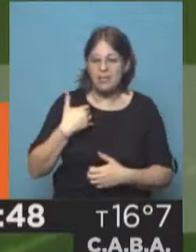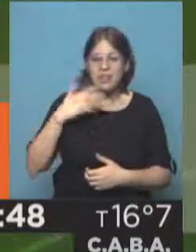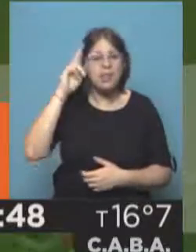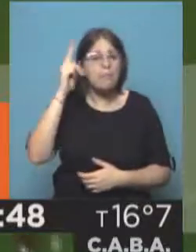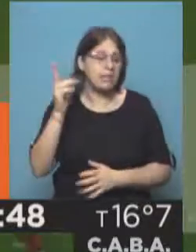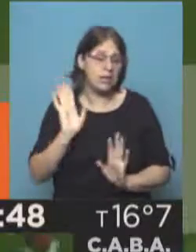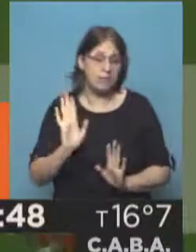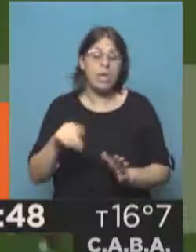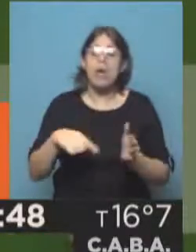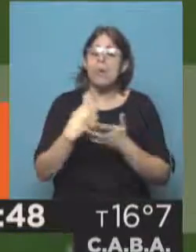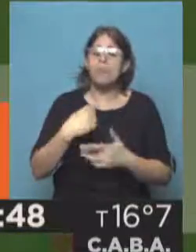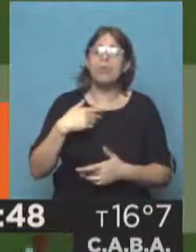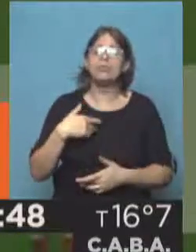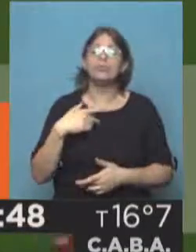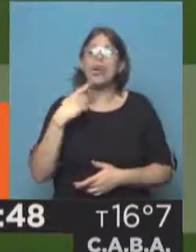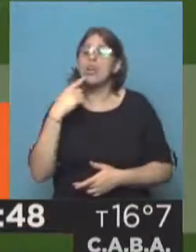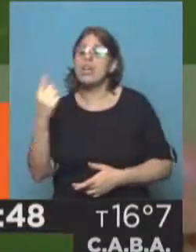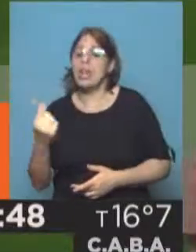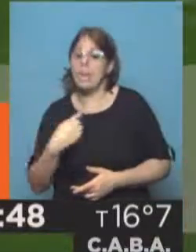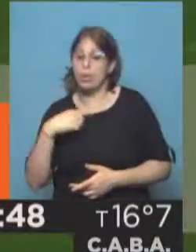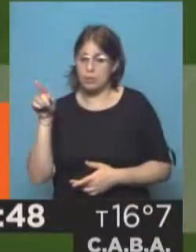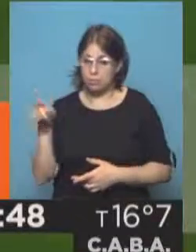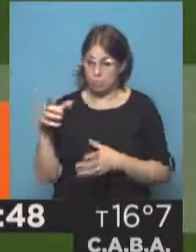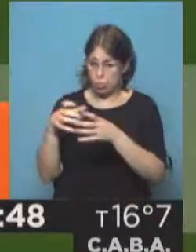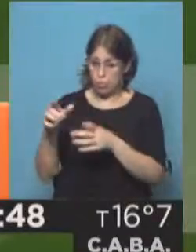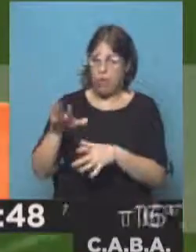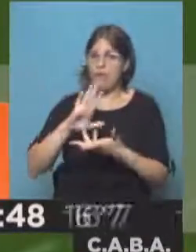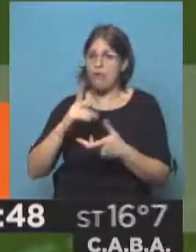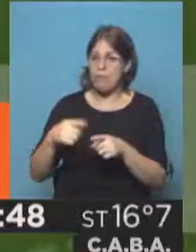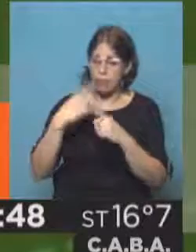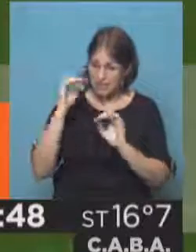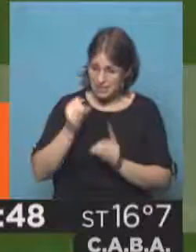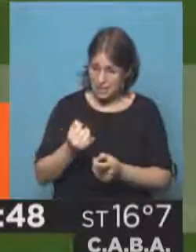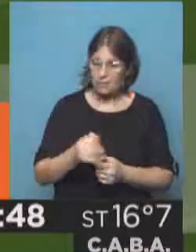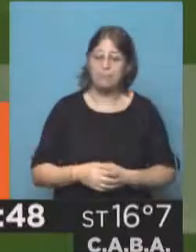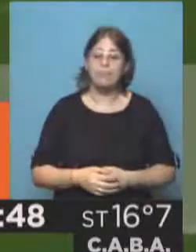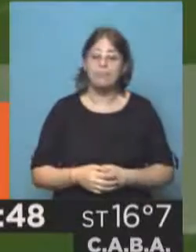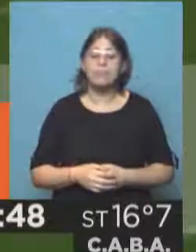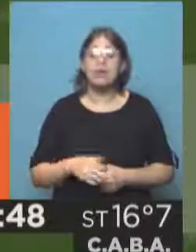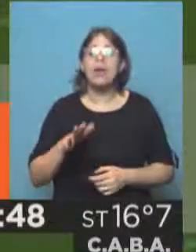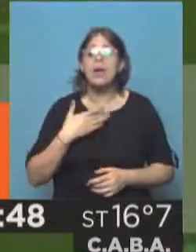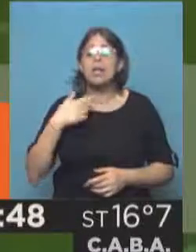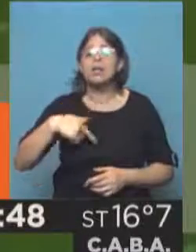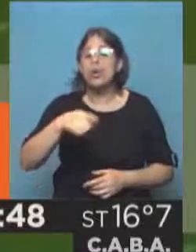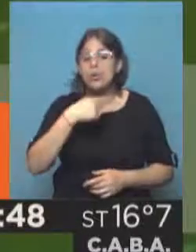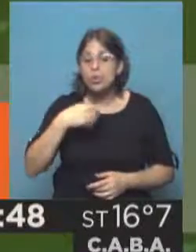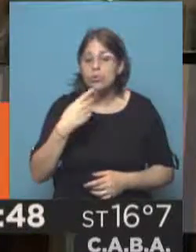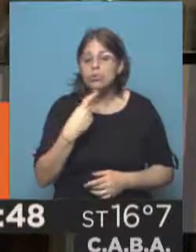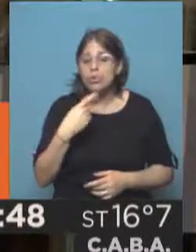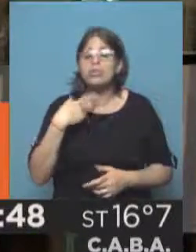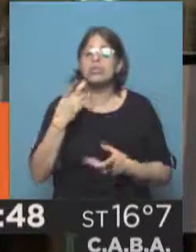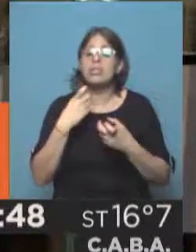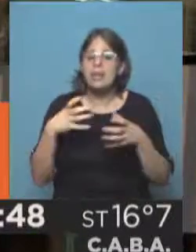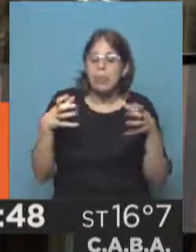Lamentablemente la contestación de parte de ellos fue política. Uh-huh. ¿Eh? Entonces ahí es donde nosotros necesitamos